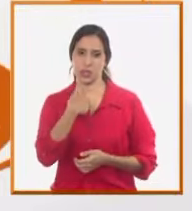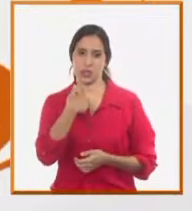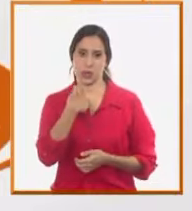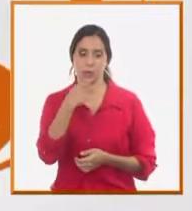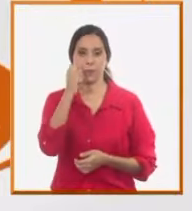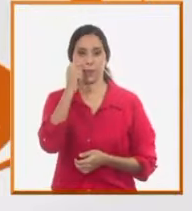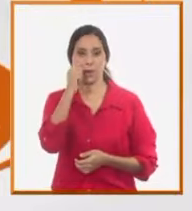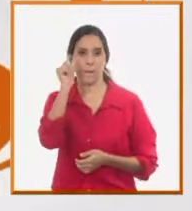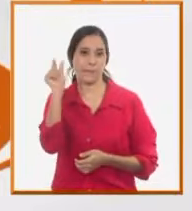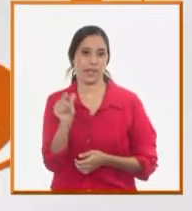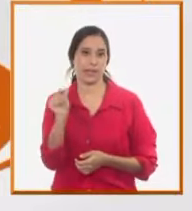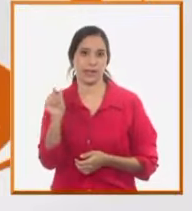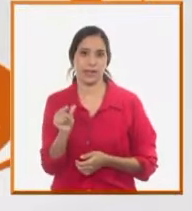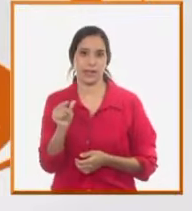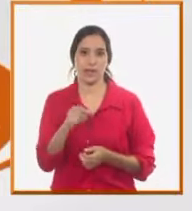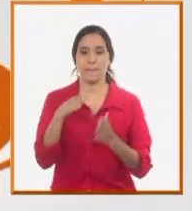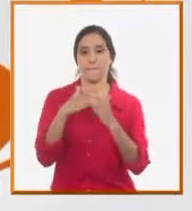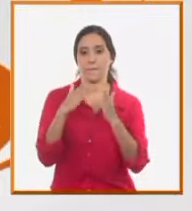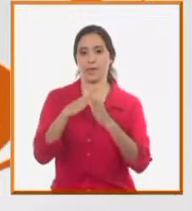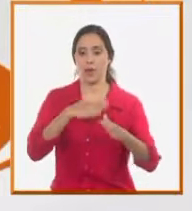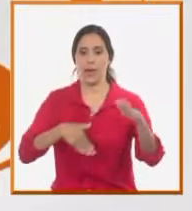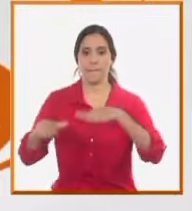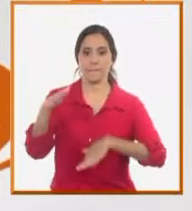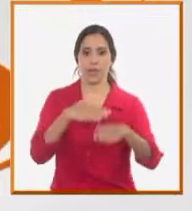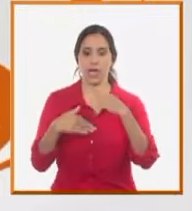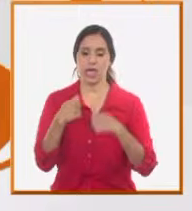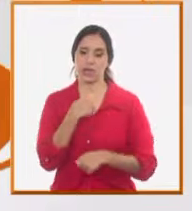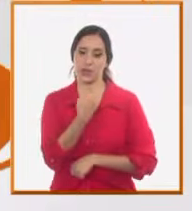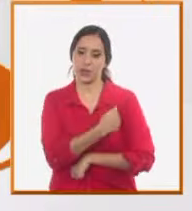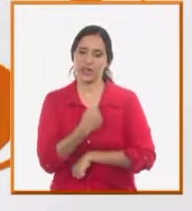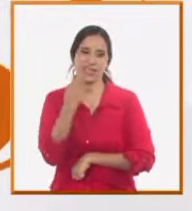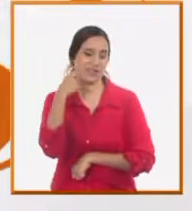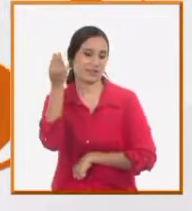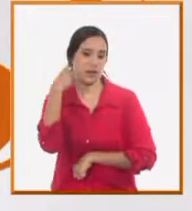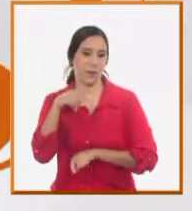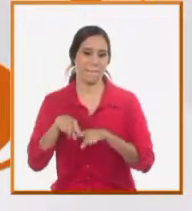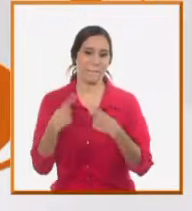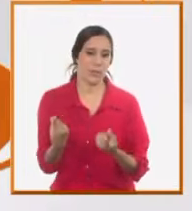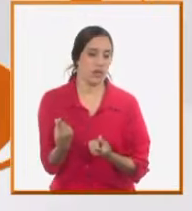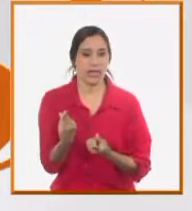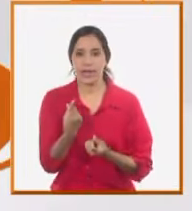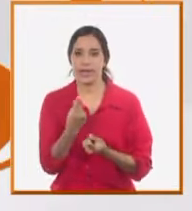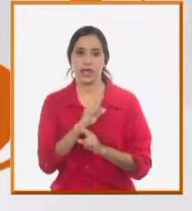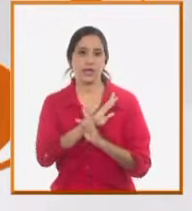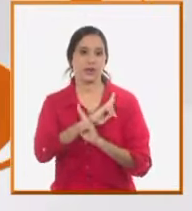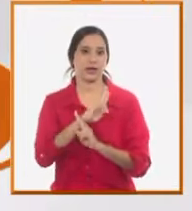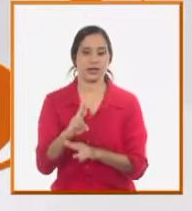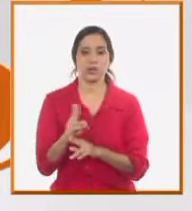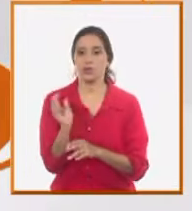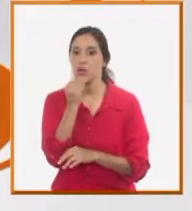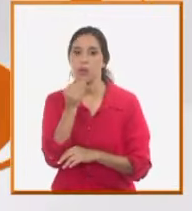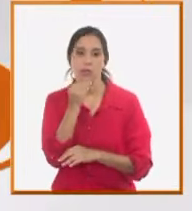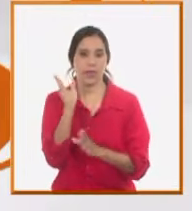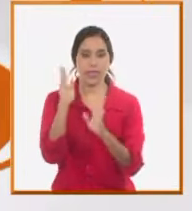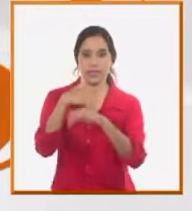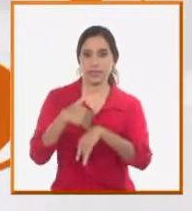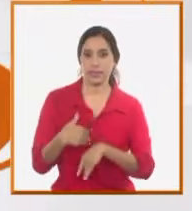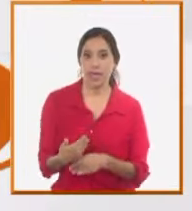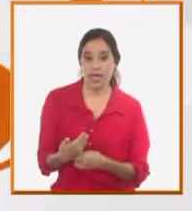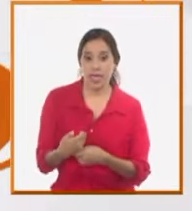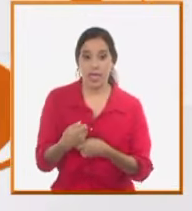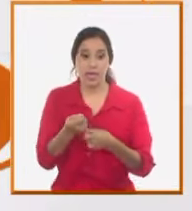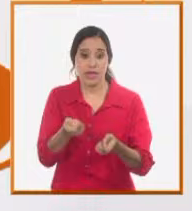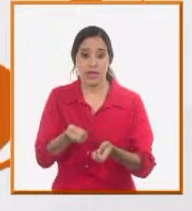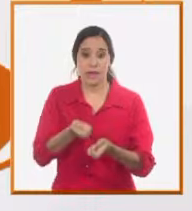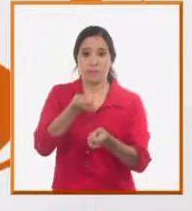Playa. Quería saber por qué razón no se pueden asegurar las embarcaciones de pesca deportiva